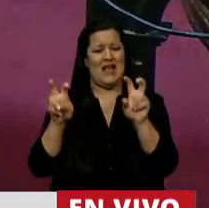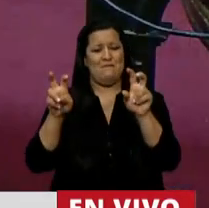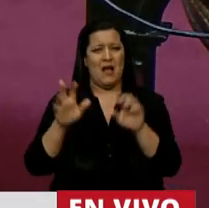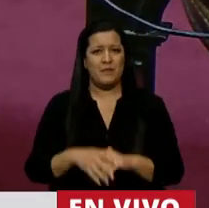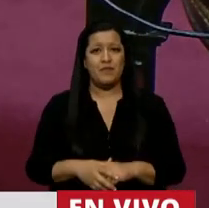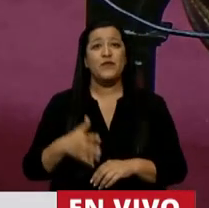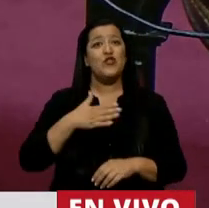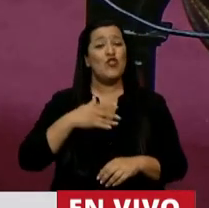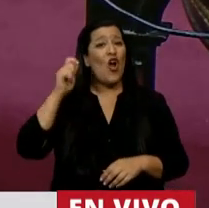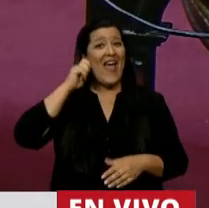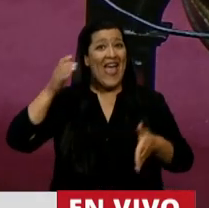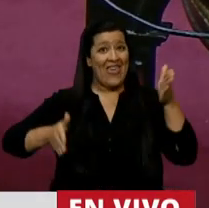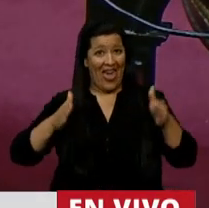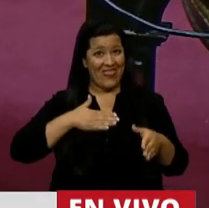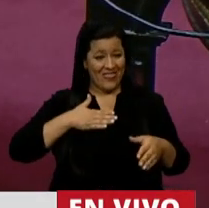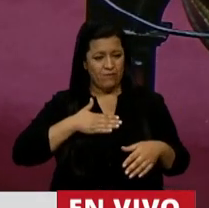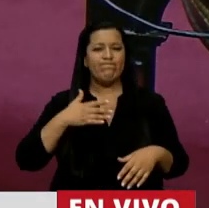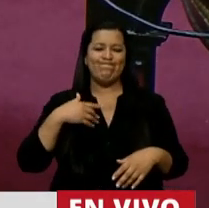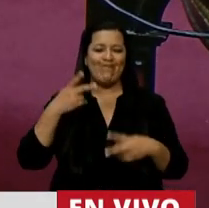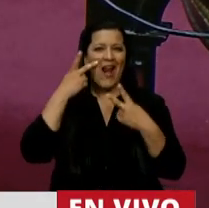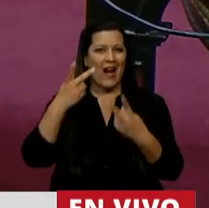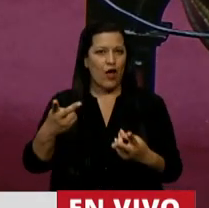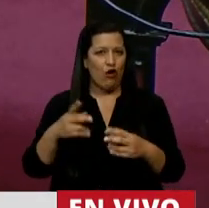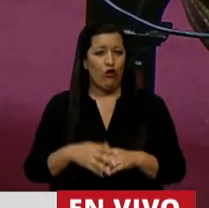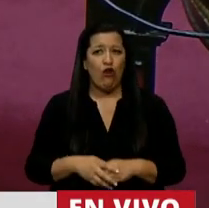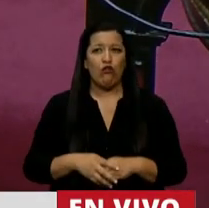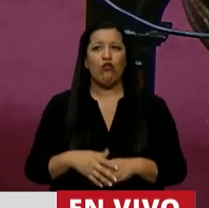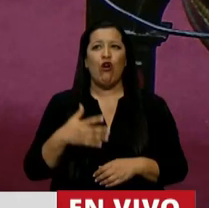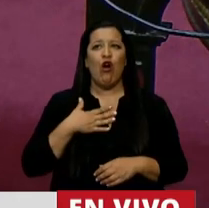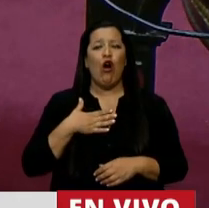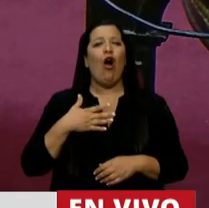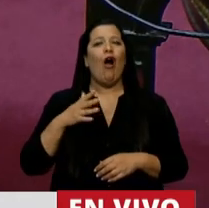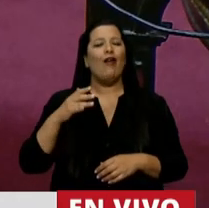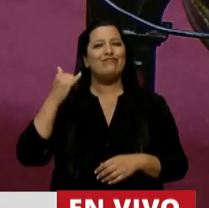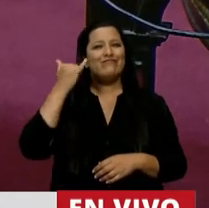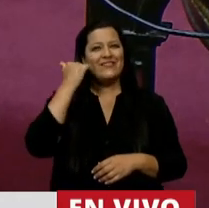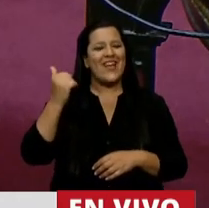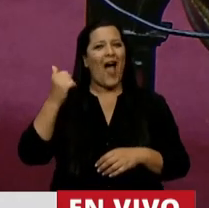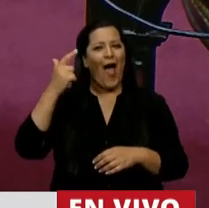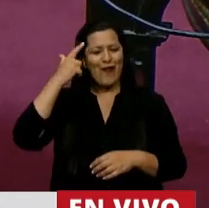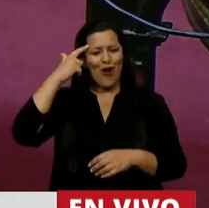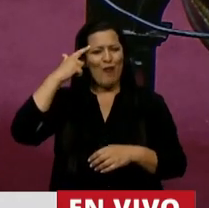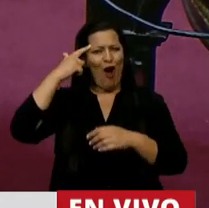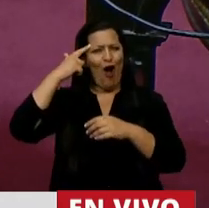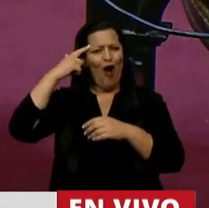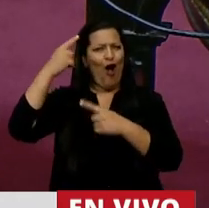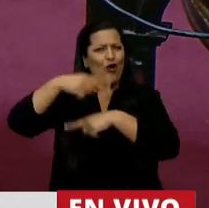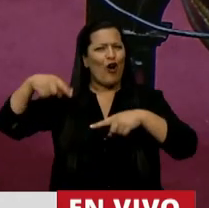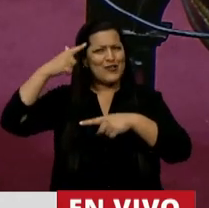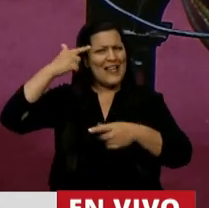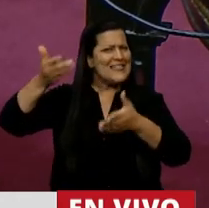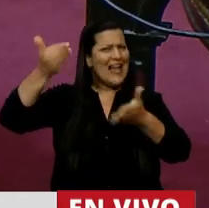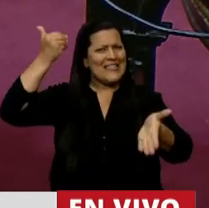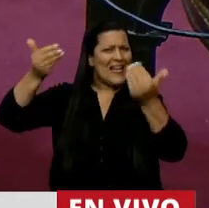Soy parte de una generación que reconozco que me empecé a desconstruir gracias a miles de